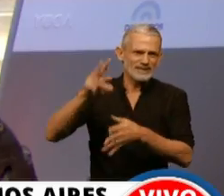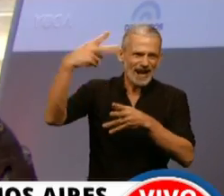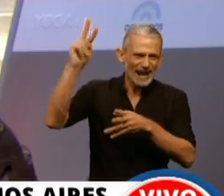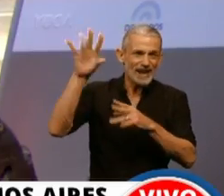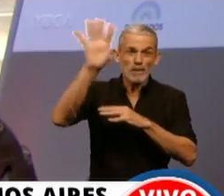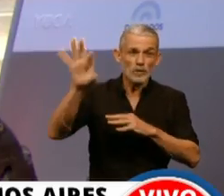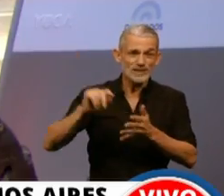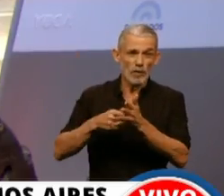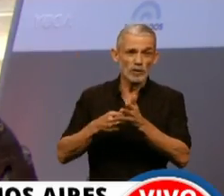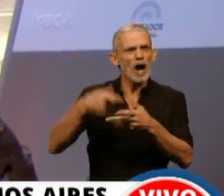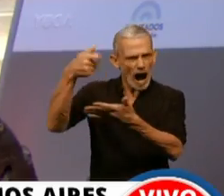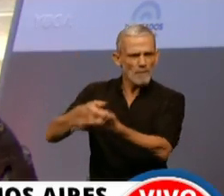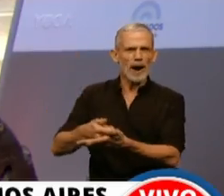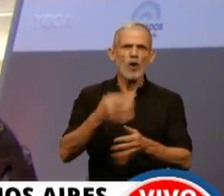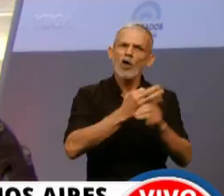provincia